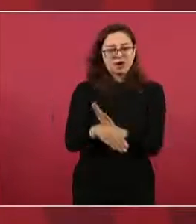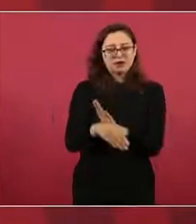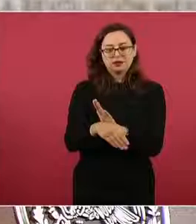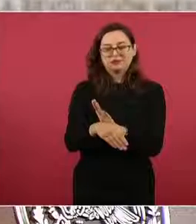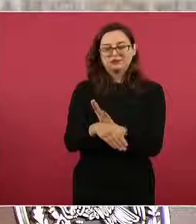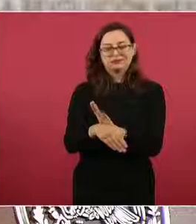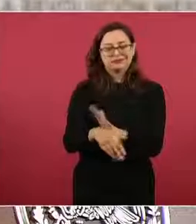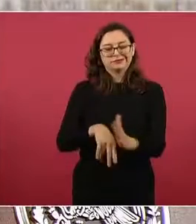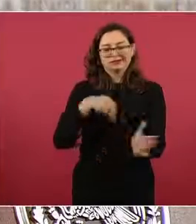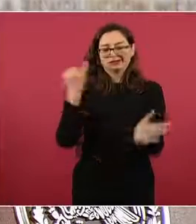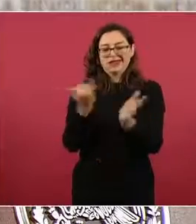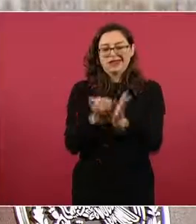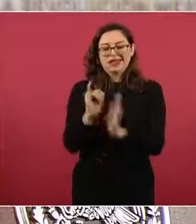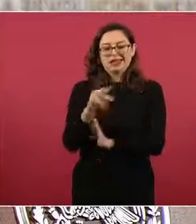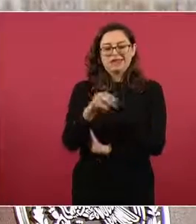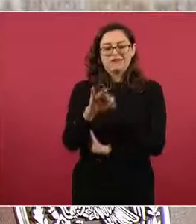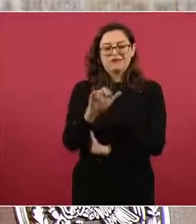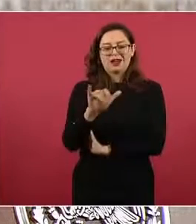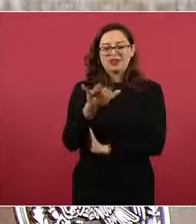una inflación